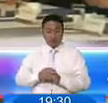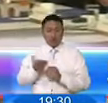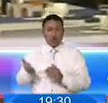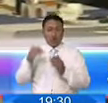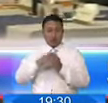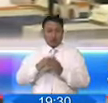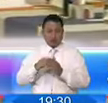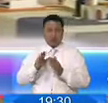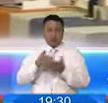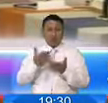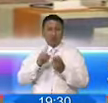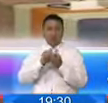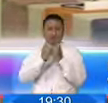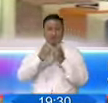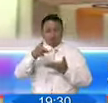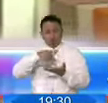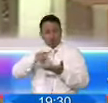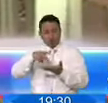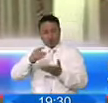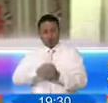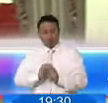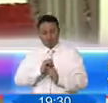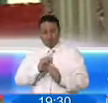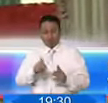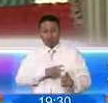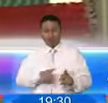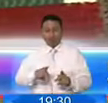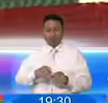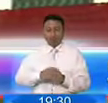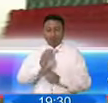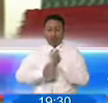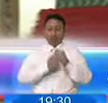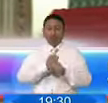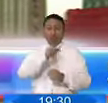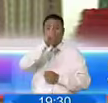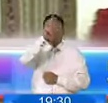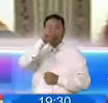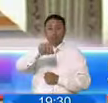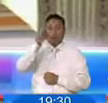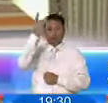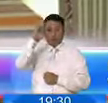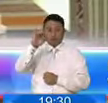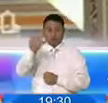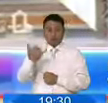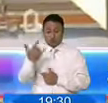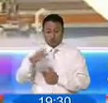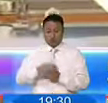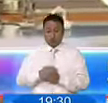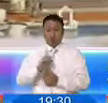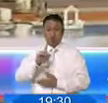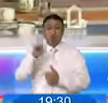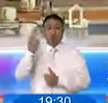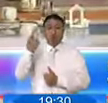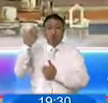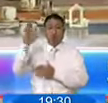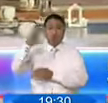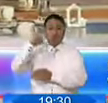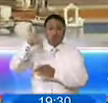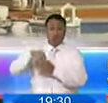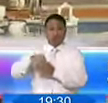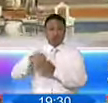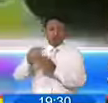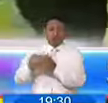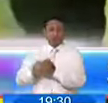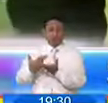por ello explicó que como parte de la planificación de financiamiento del año 2018 ya se realizó un desembolso del fondo latinoamericano de reservas